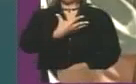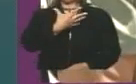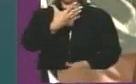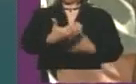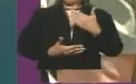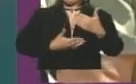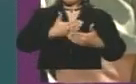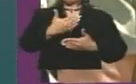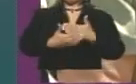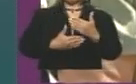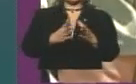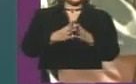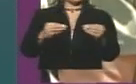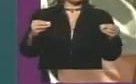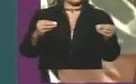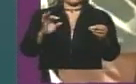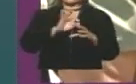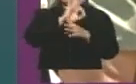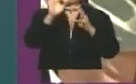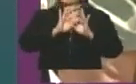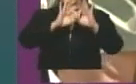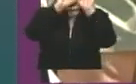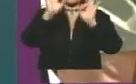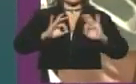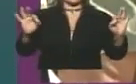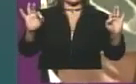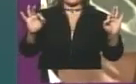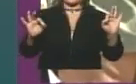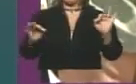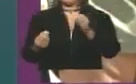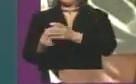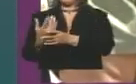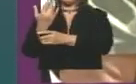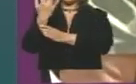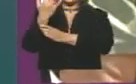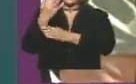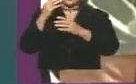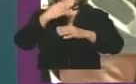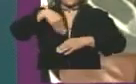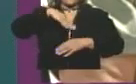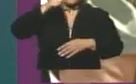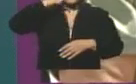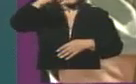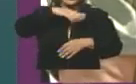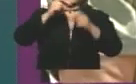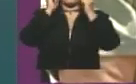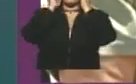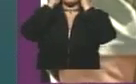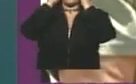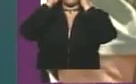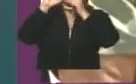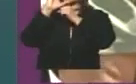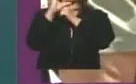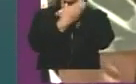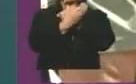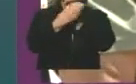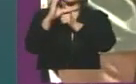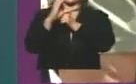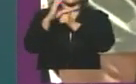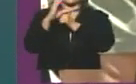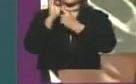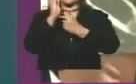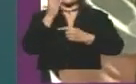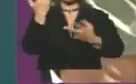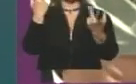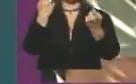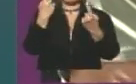mucho en todos los ámbitos porque el pueblo ha despertado y ha despertado en su cultura.